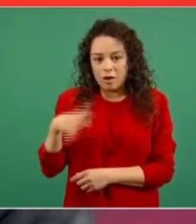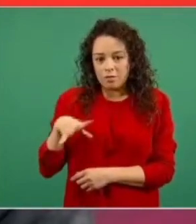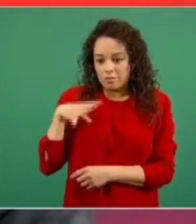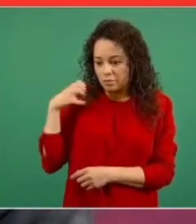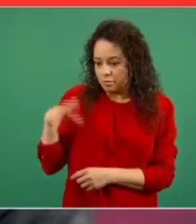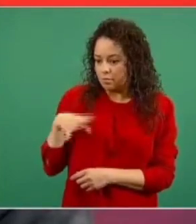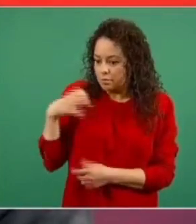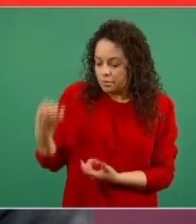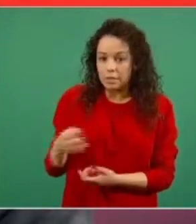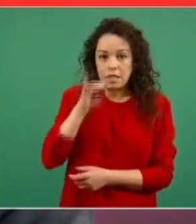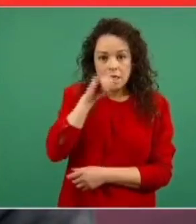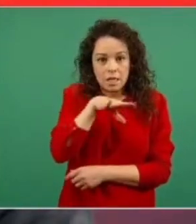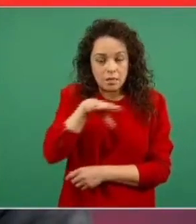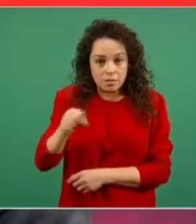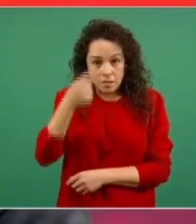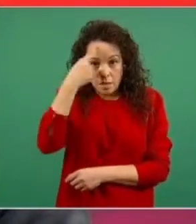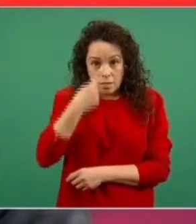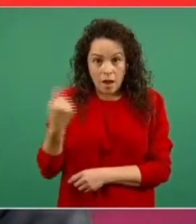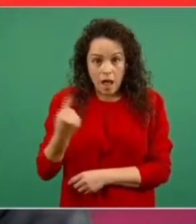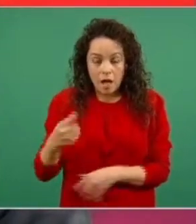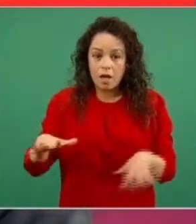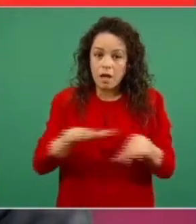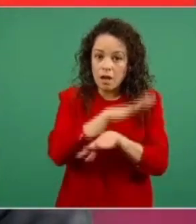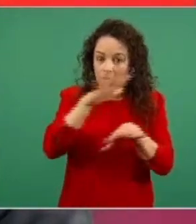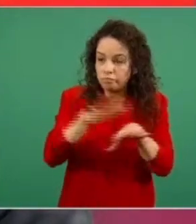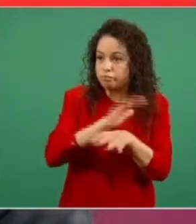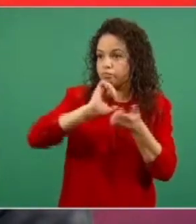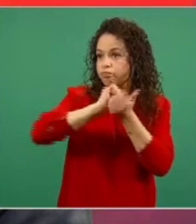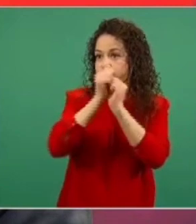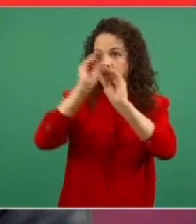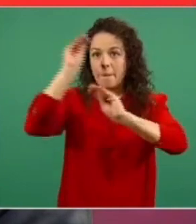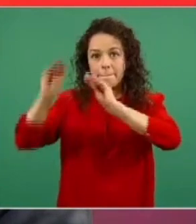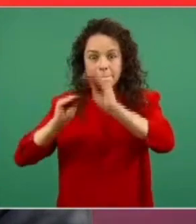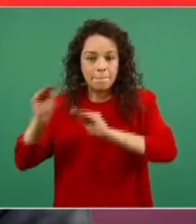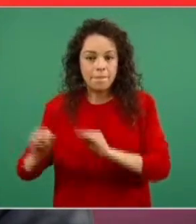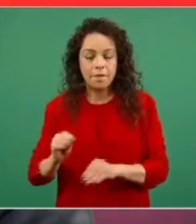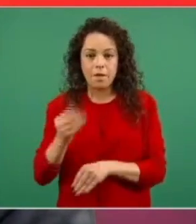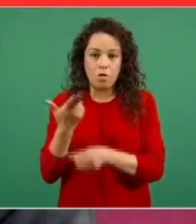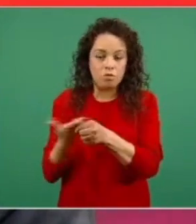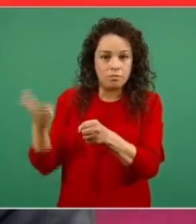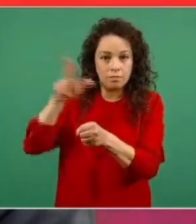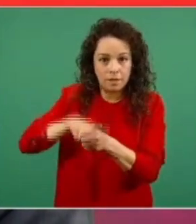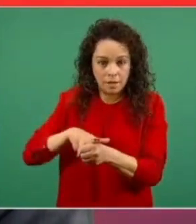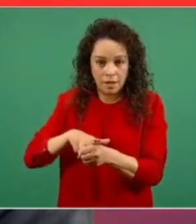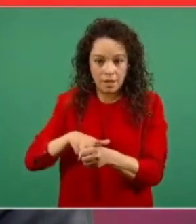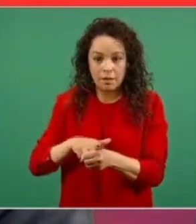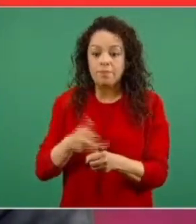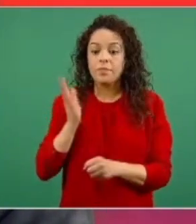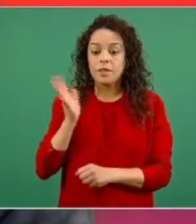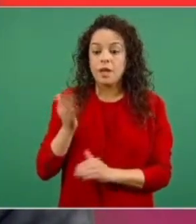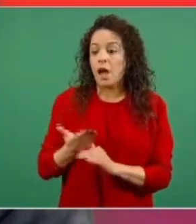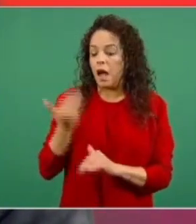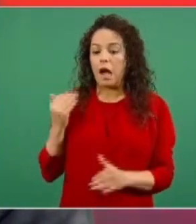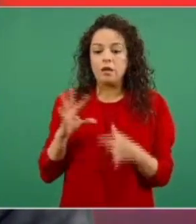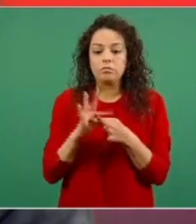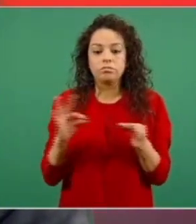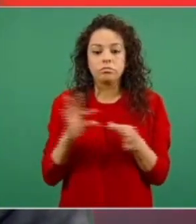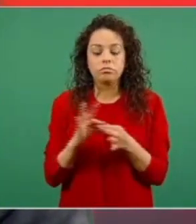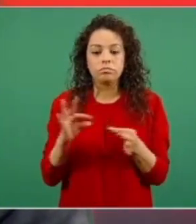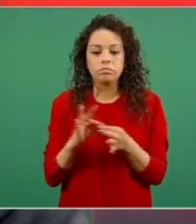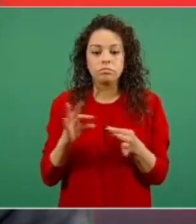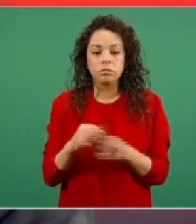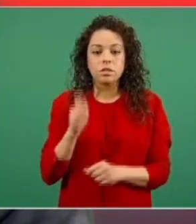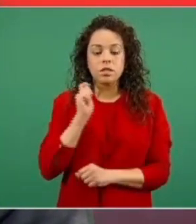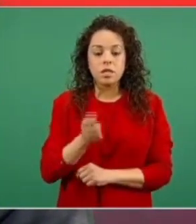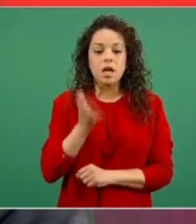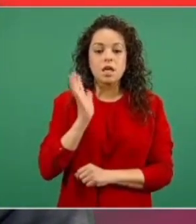el IMSS de expansión de capacidades hospitalarias. Se ha hablado y lo hemos mencionado mucho de la expansión que se